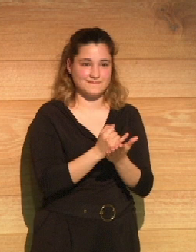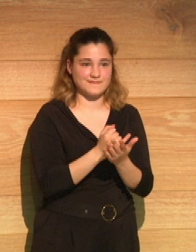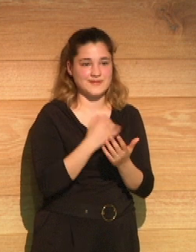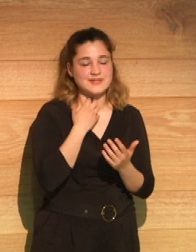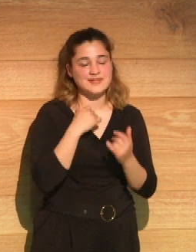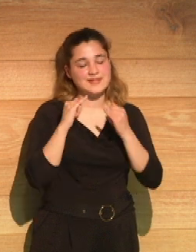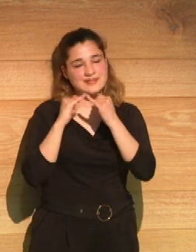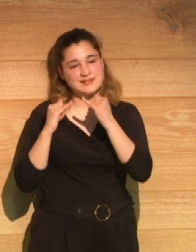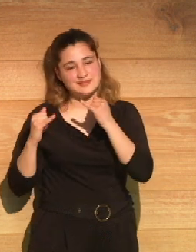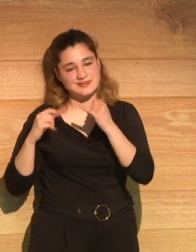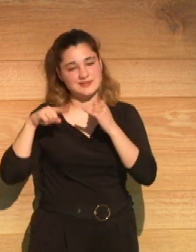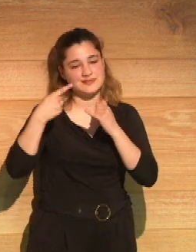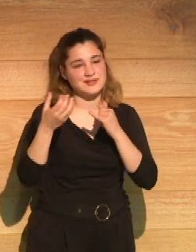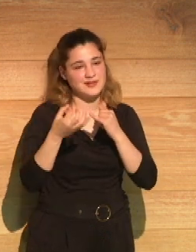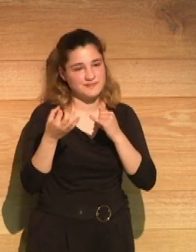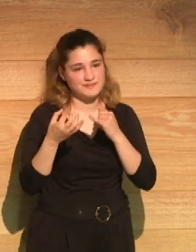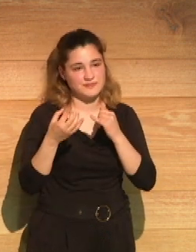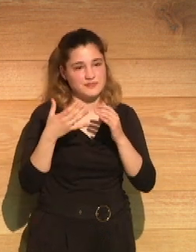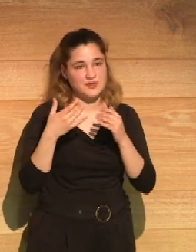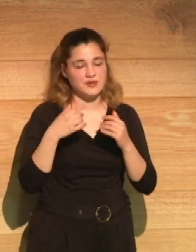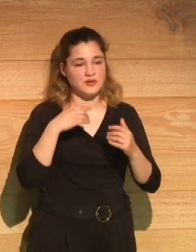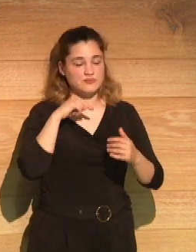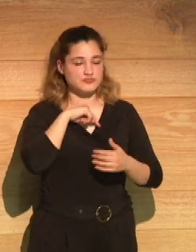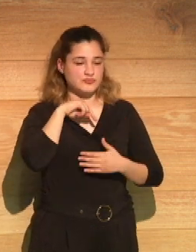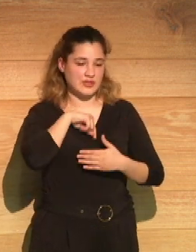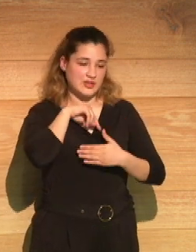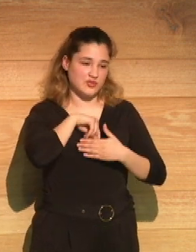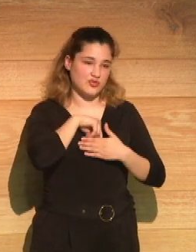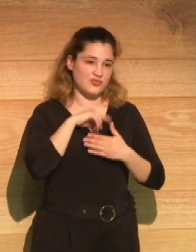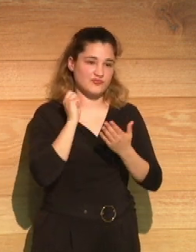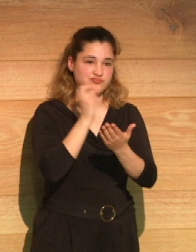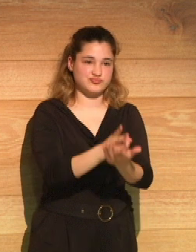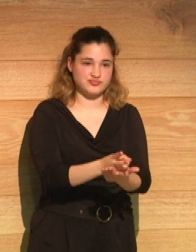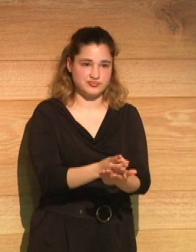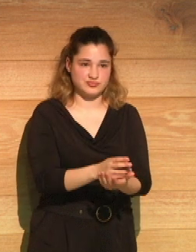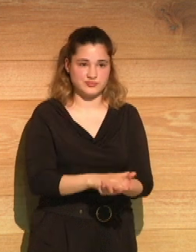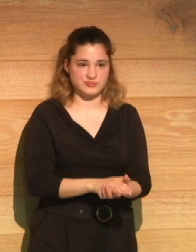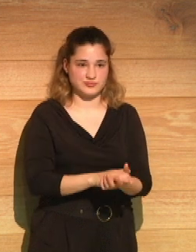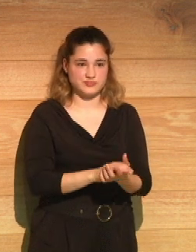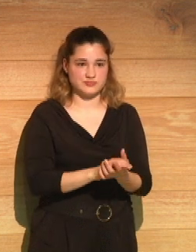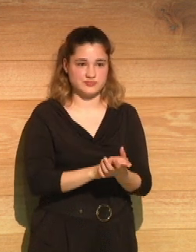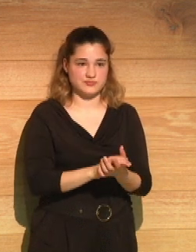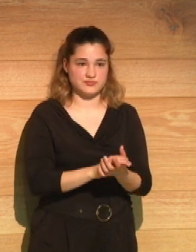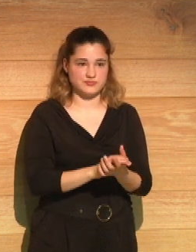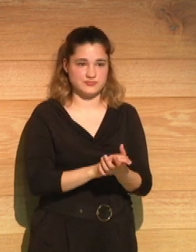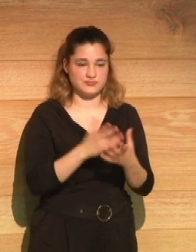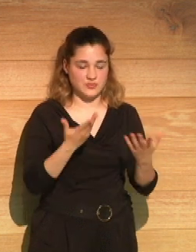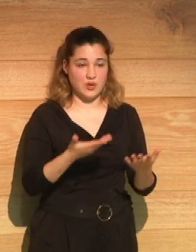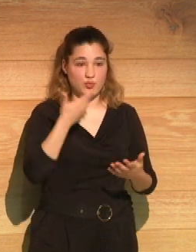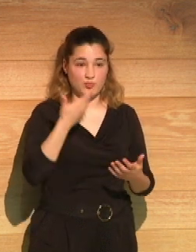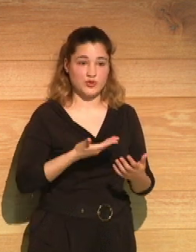crisis es la necesidad de tomar riesgos. Entonces, es muy